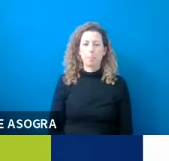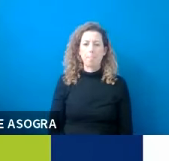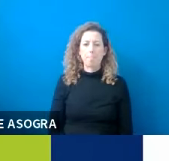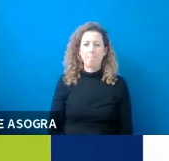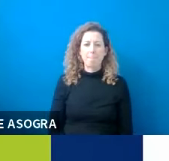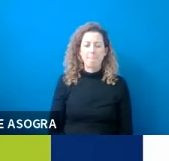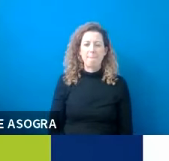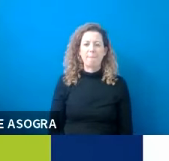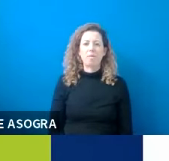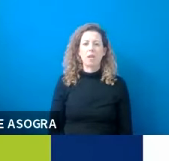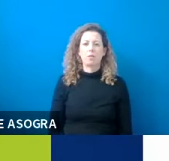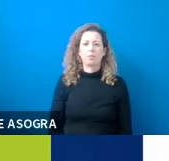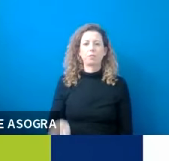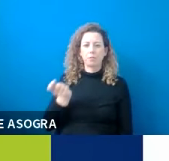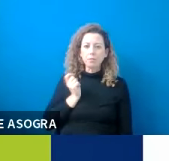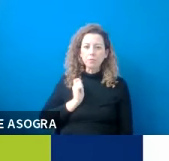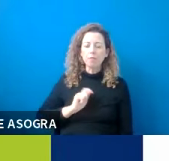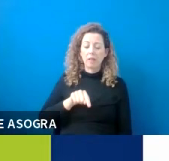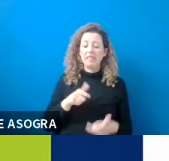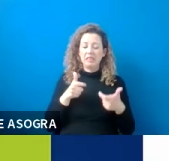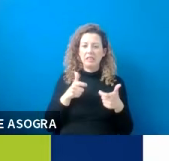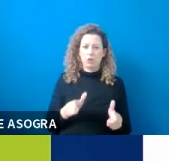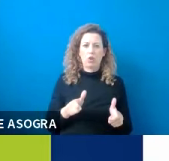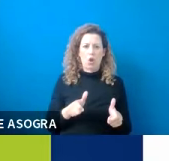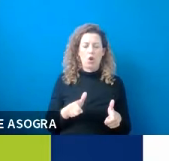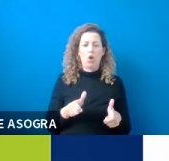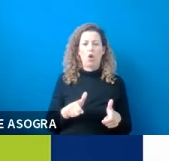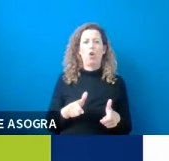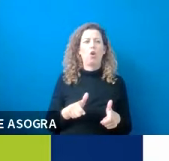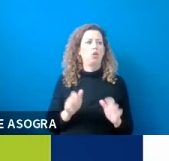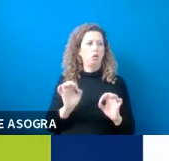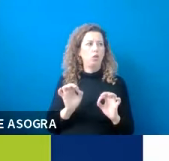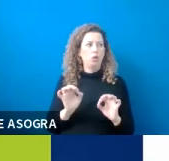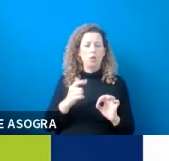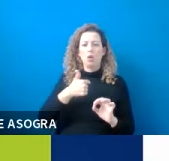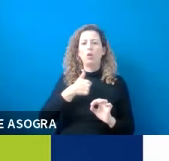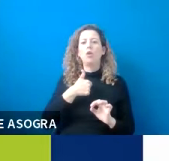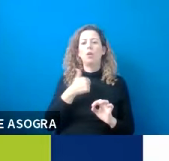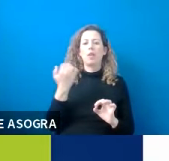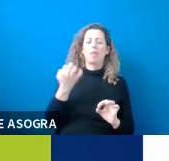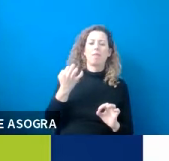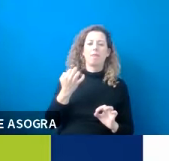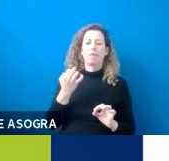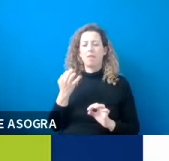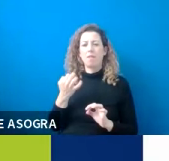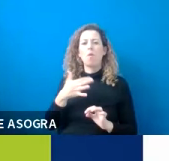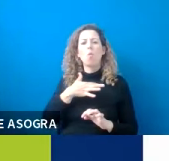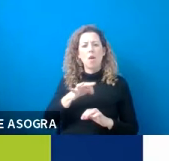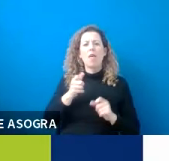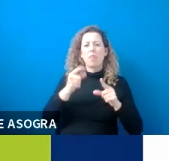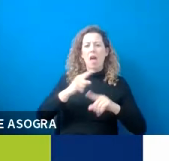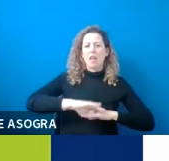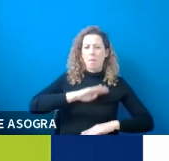Los profesionales en este sector y en Atención Temprana concretamente deben de presentar capacidades de